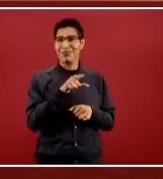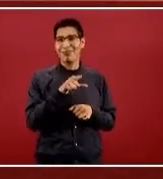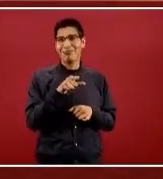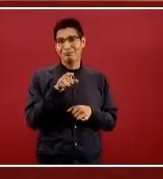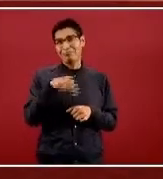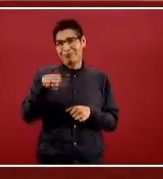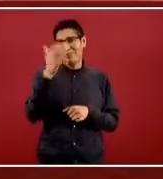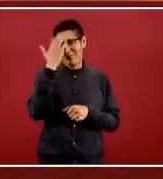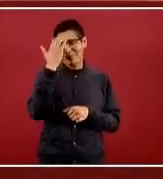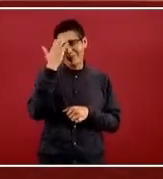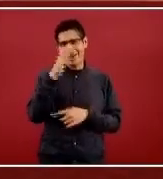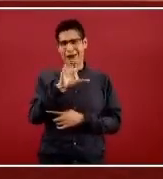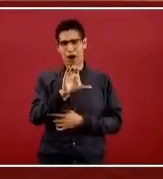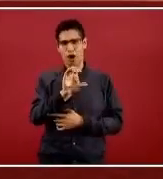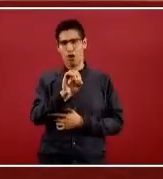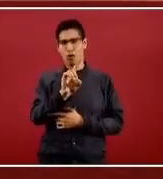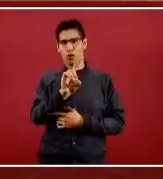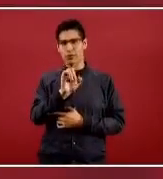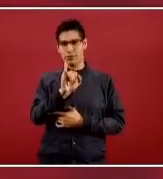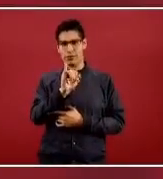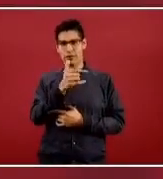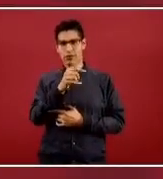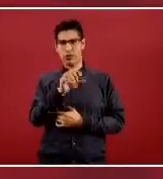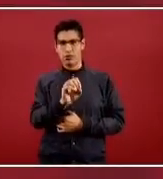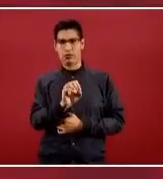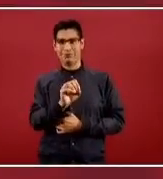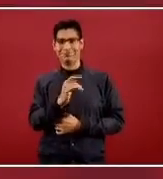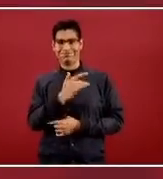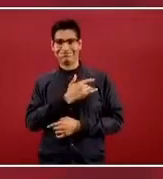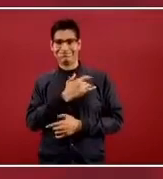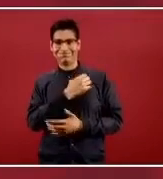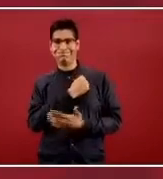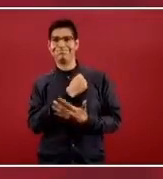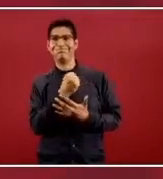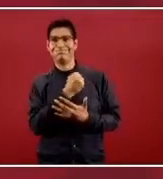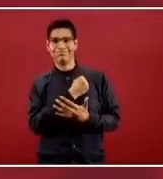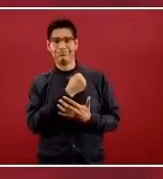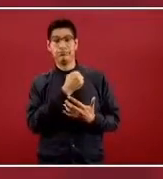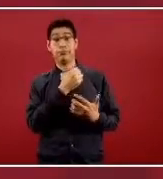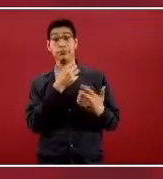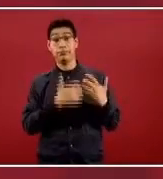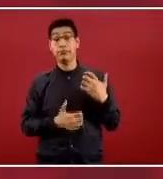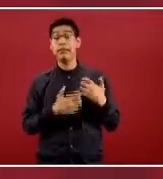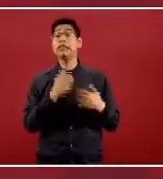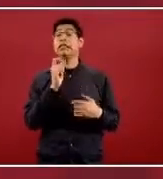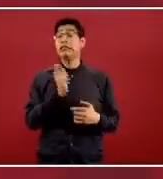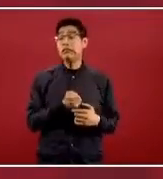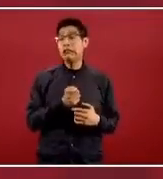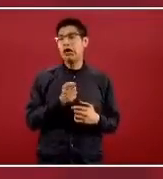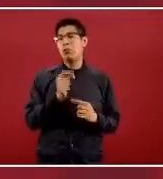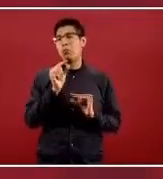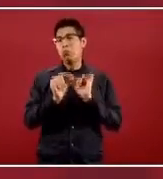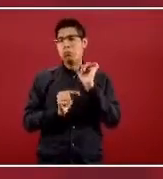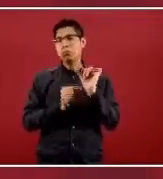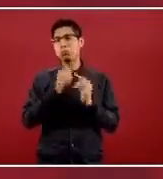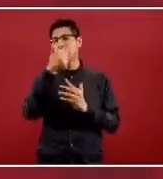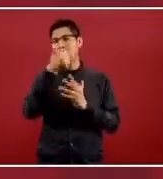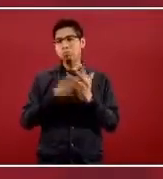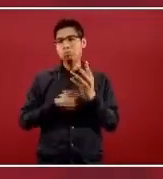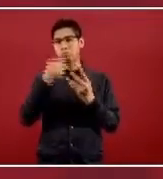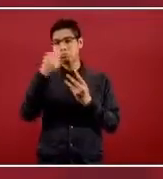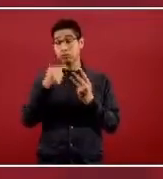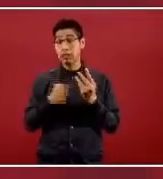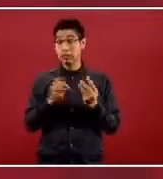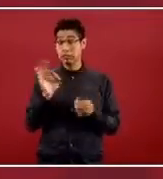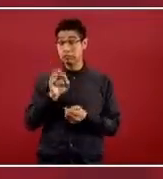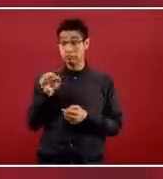está familiarizado con esto, es un protocolo de orientación de una serie de pasos para que la población que presenta un